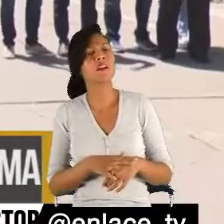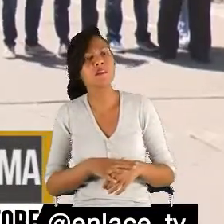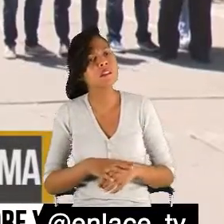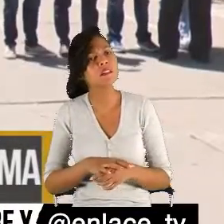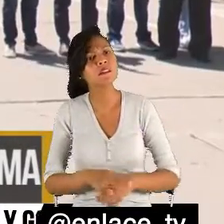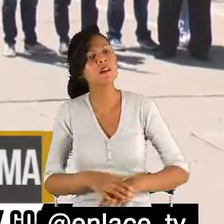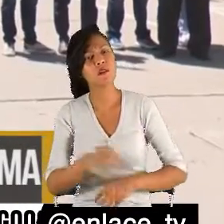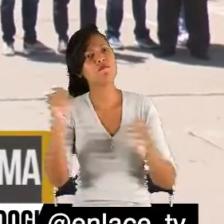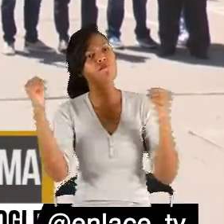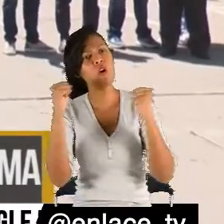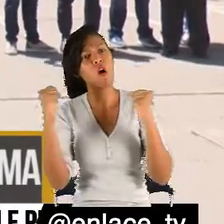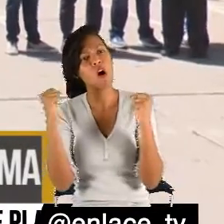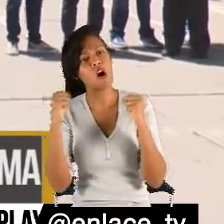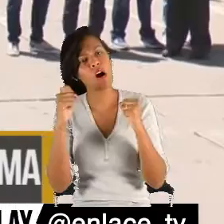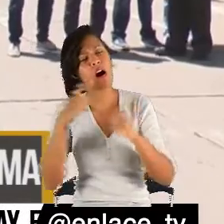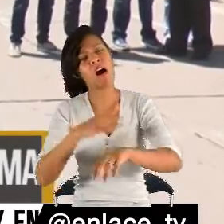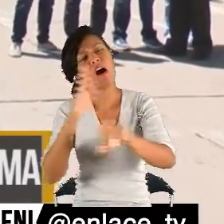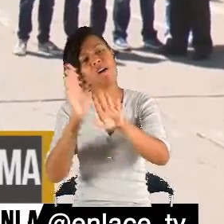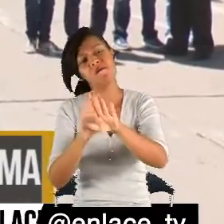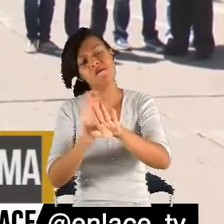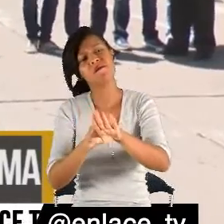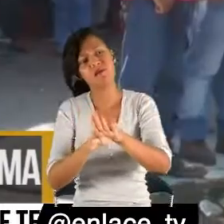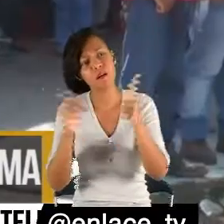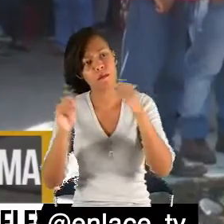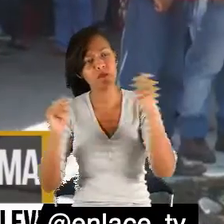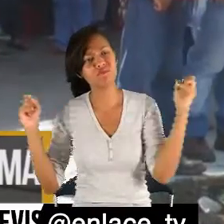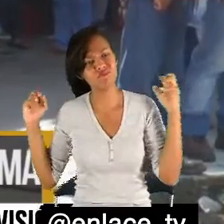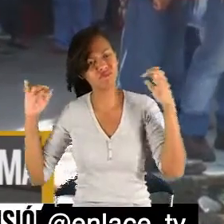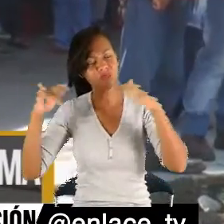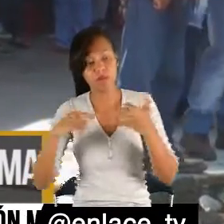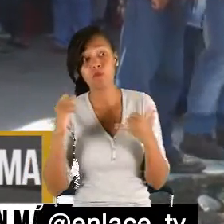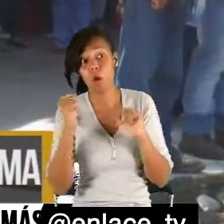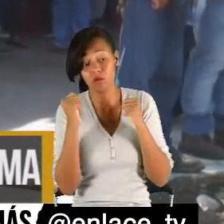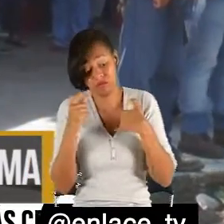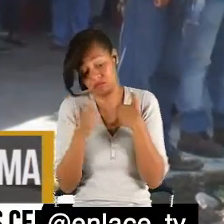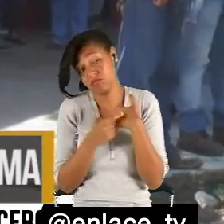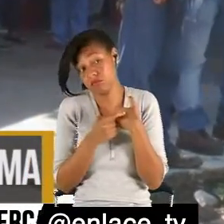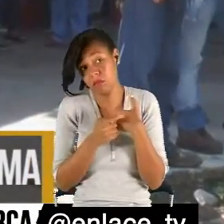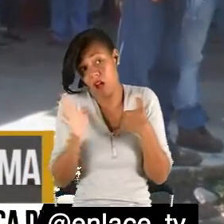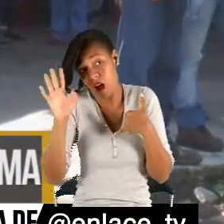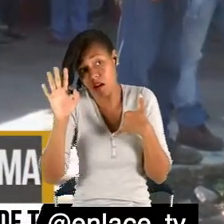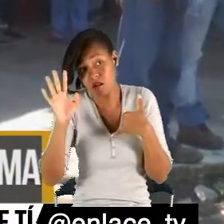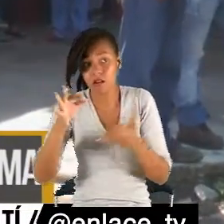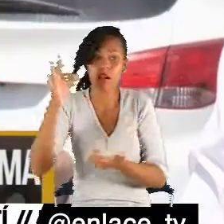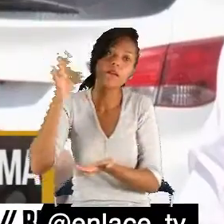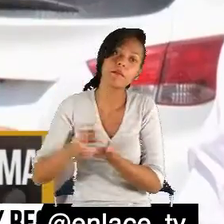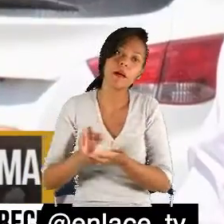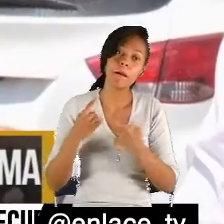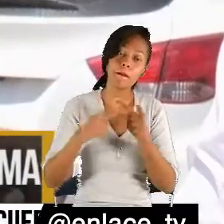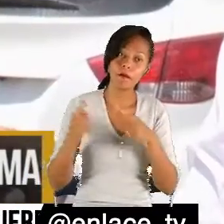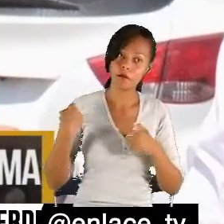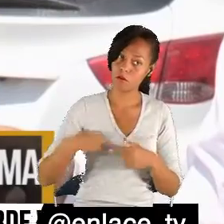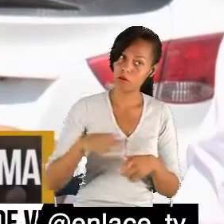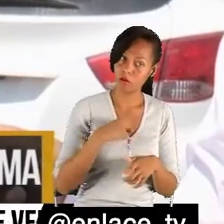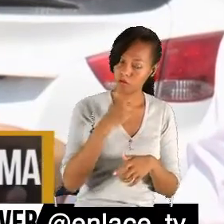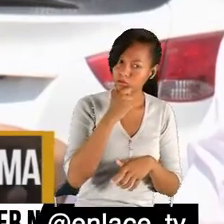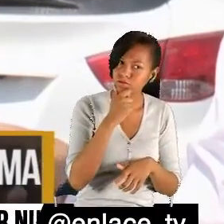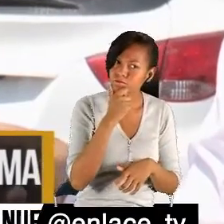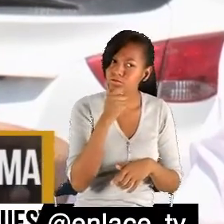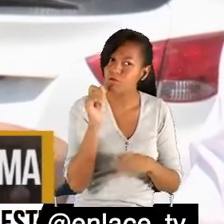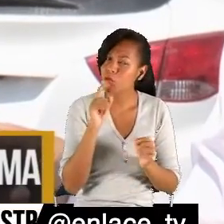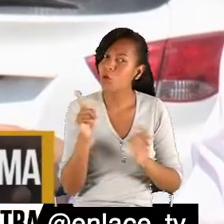es el epicentro del país pero precisamente hemos hablado desde el congreso de los pueblos y la cumbre agraria de unos